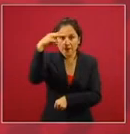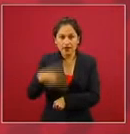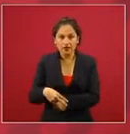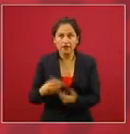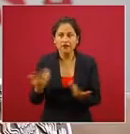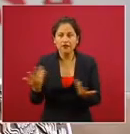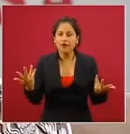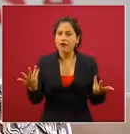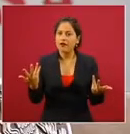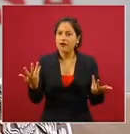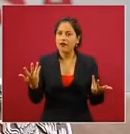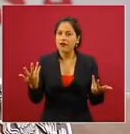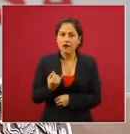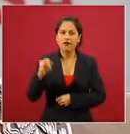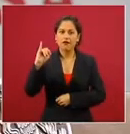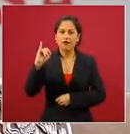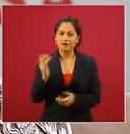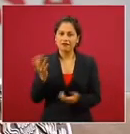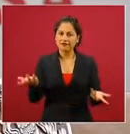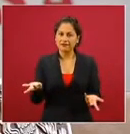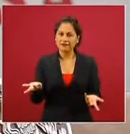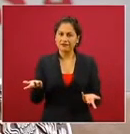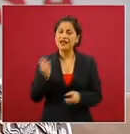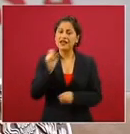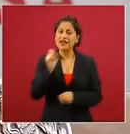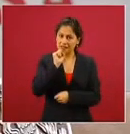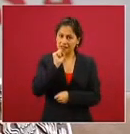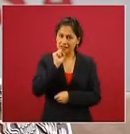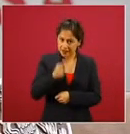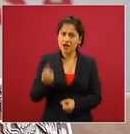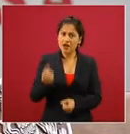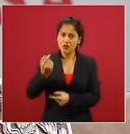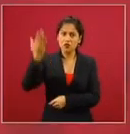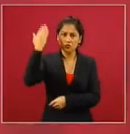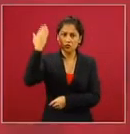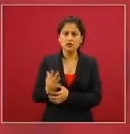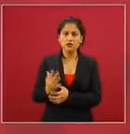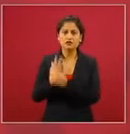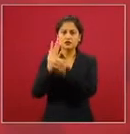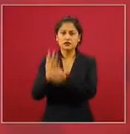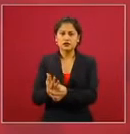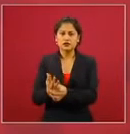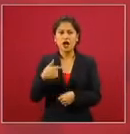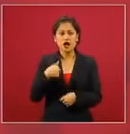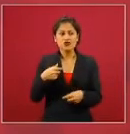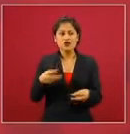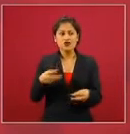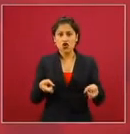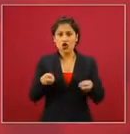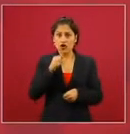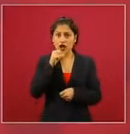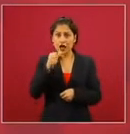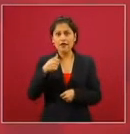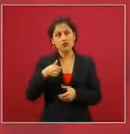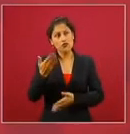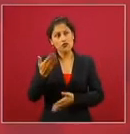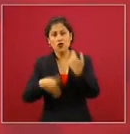Y los dichos, el que no tranza no avanza.